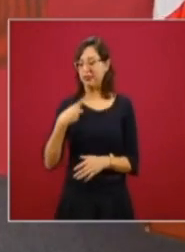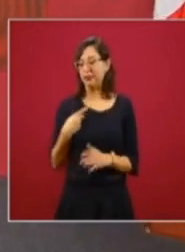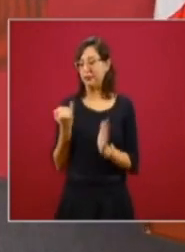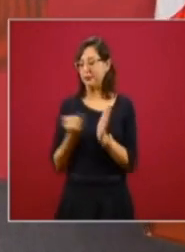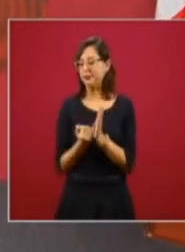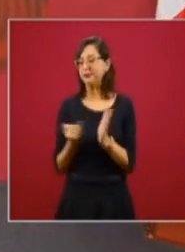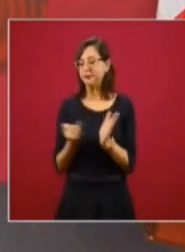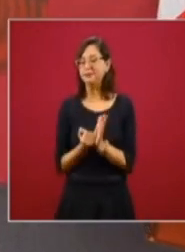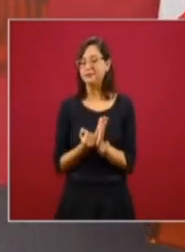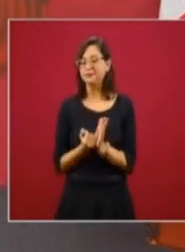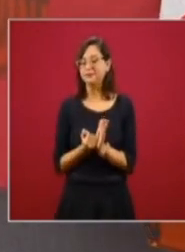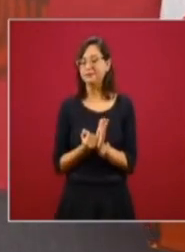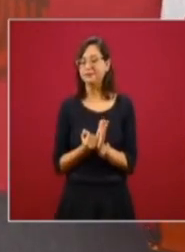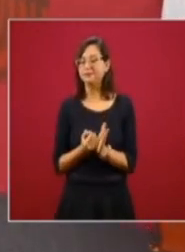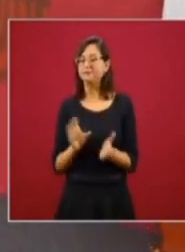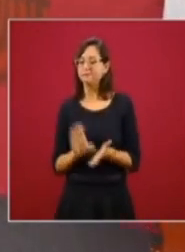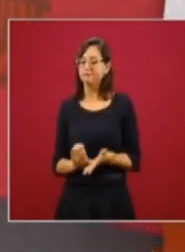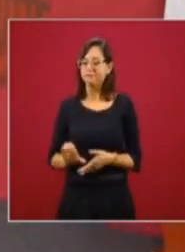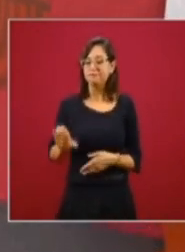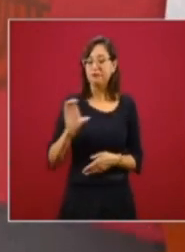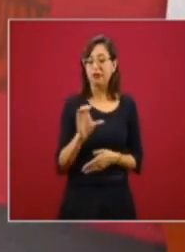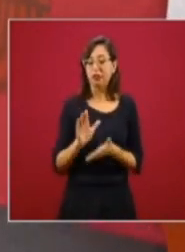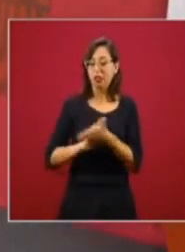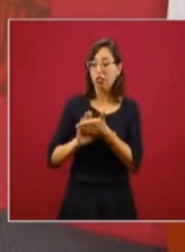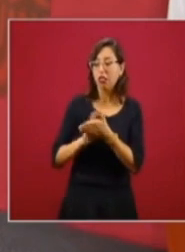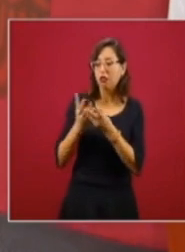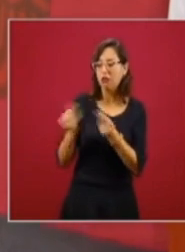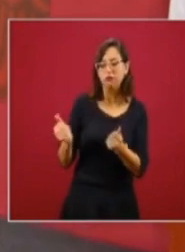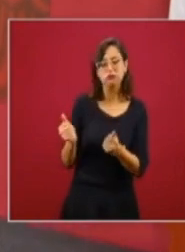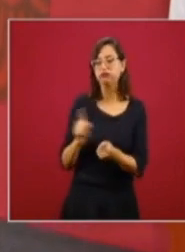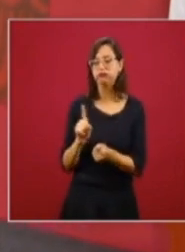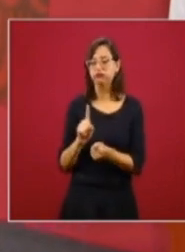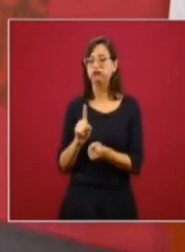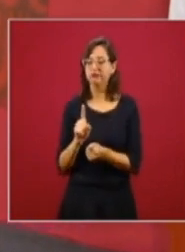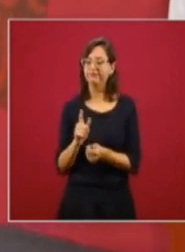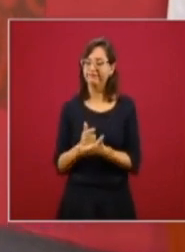tiempos, que ya no hay condonaciones.